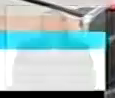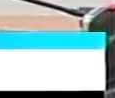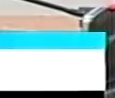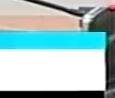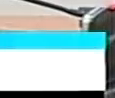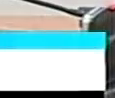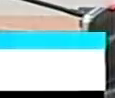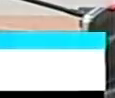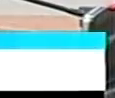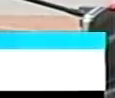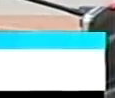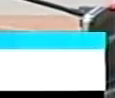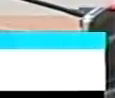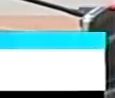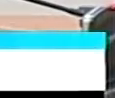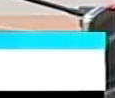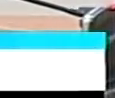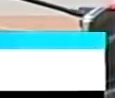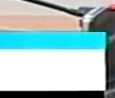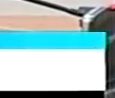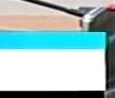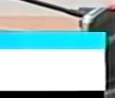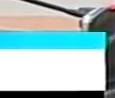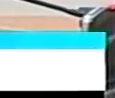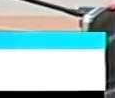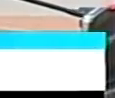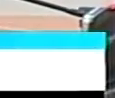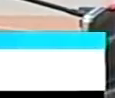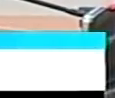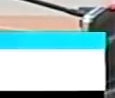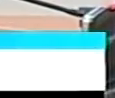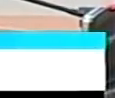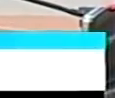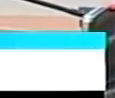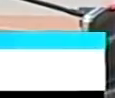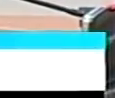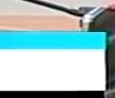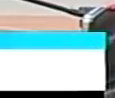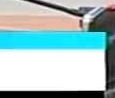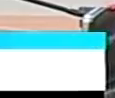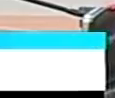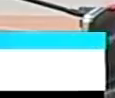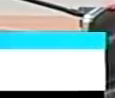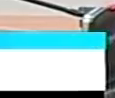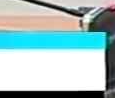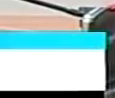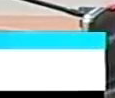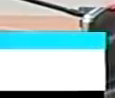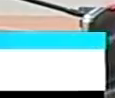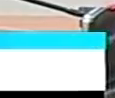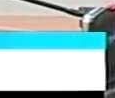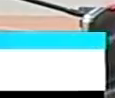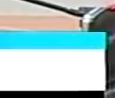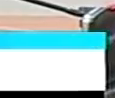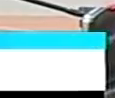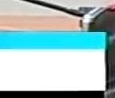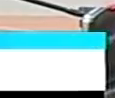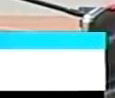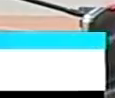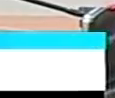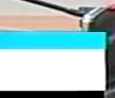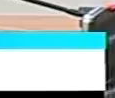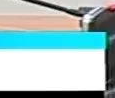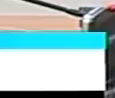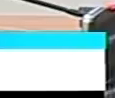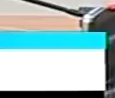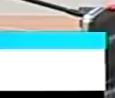regidor, señor congresista, que diga, estas son las actividades en cuanto a la franja marginal que corresponde al distrito de ATE, que